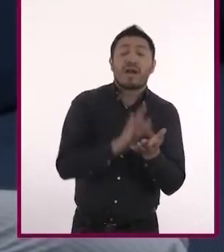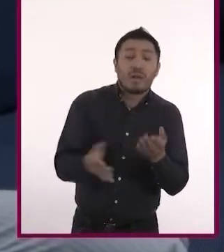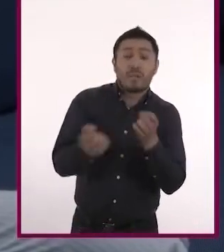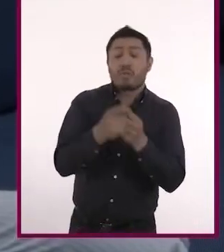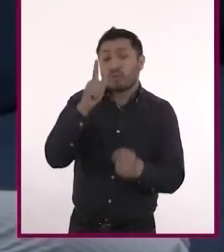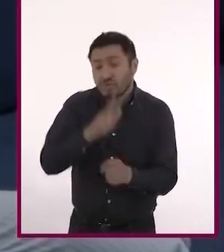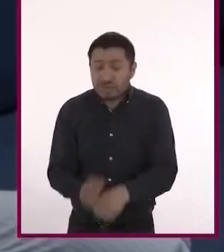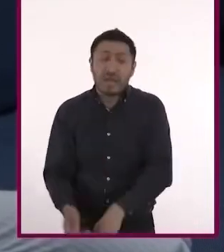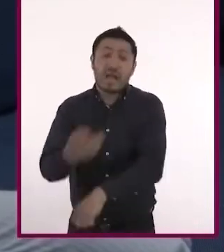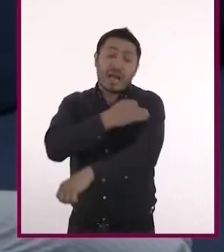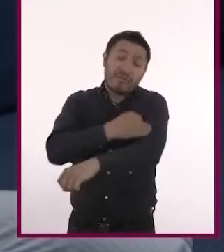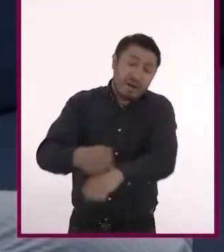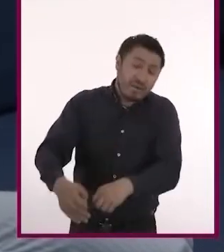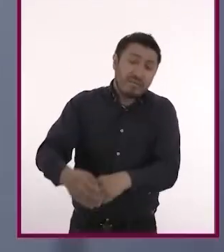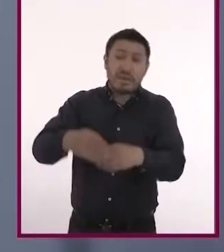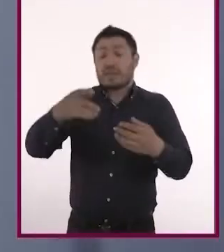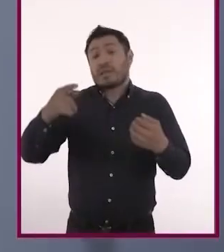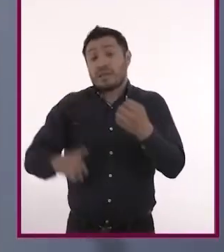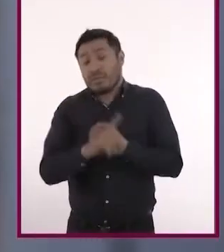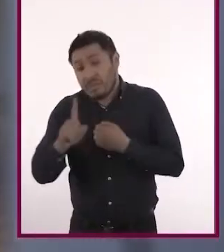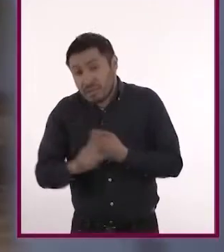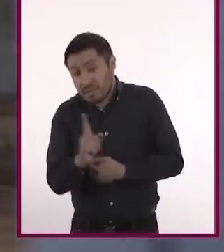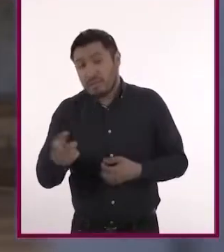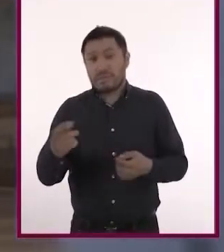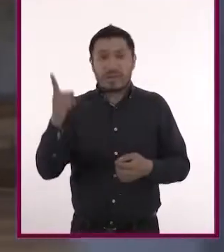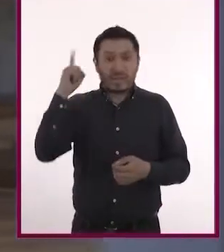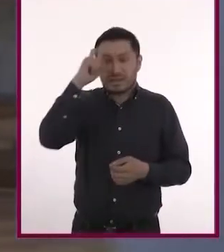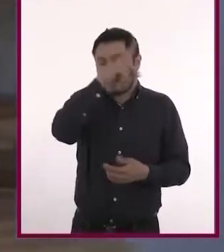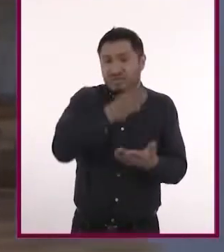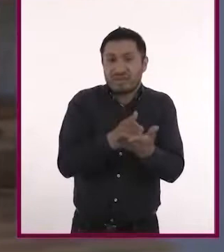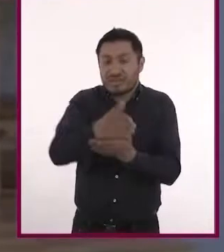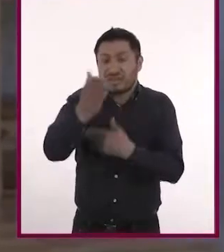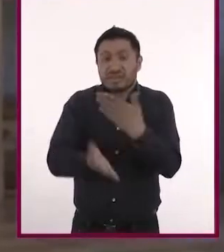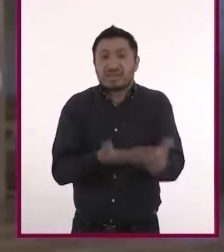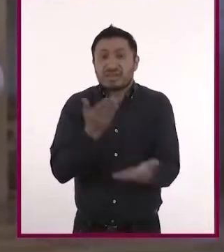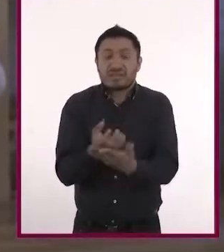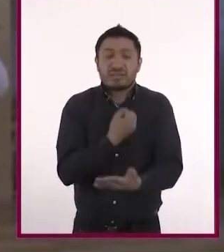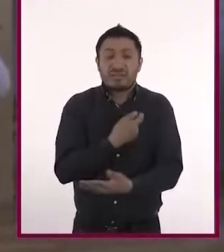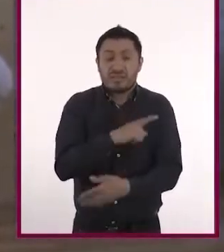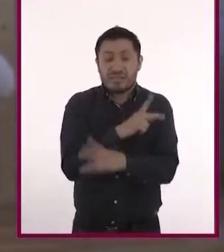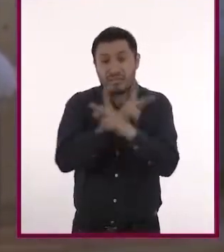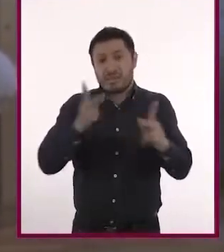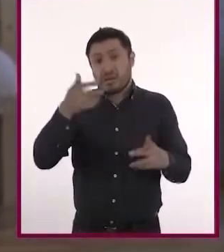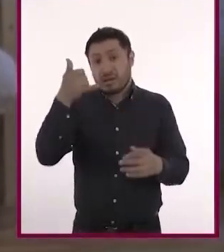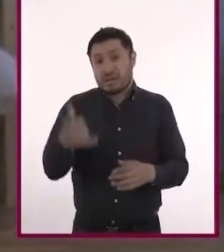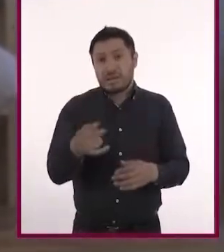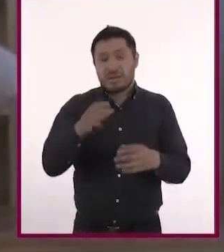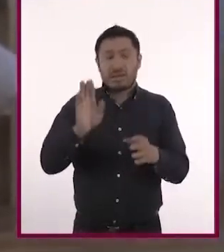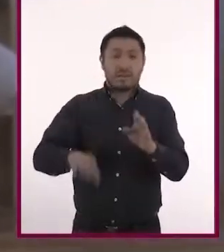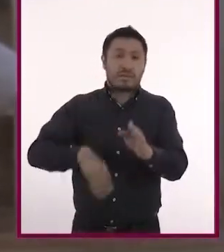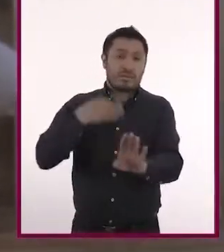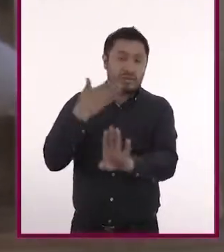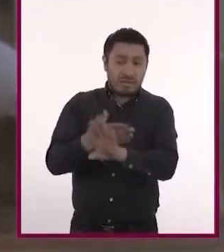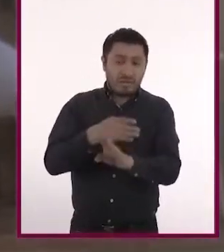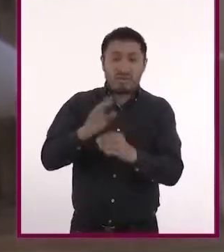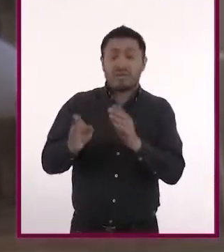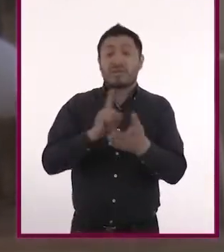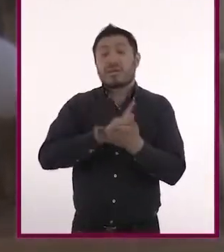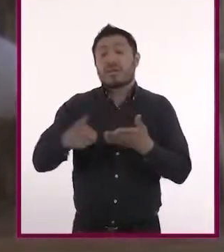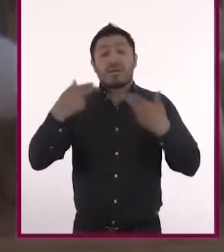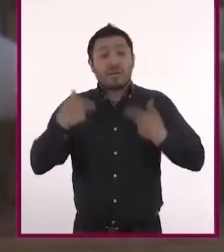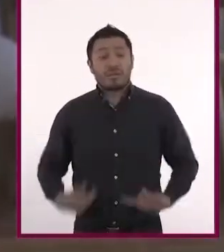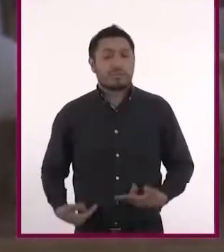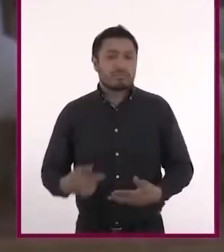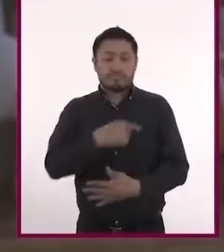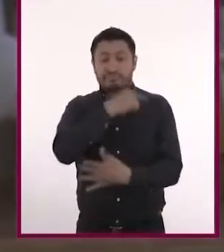familiar, dificultades para acceder a servicios de salud mental pública y una serie de violaciones a sus derechos humanos.